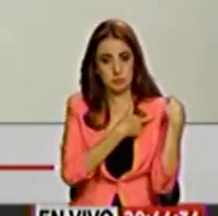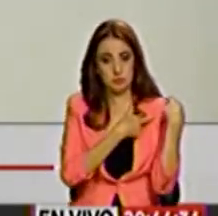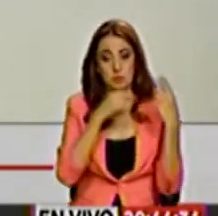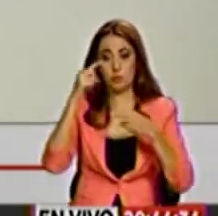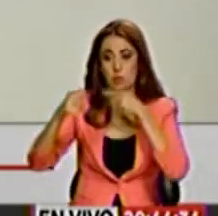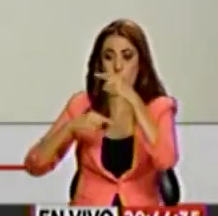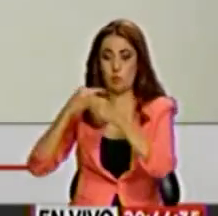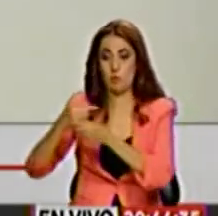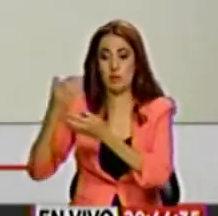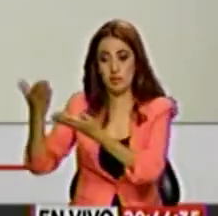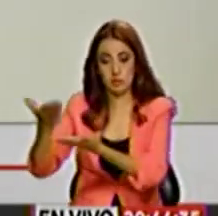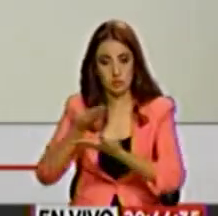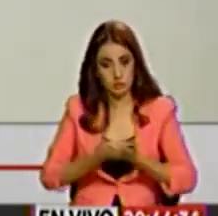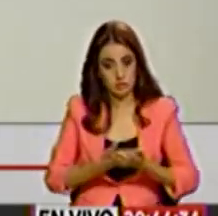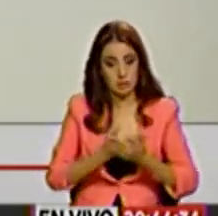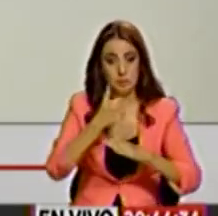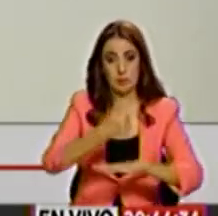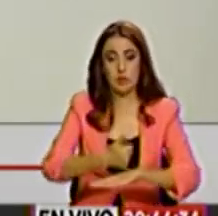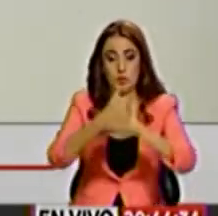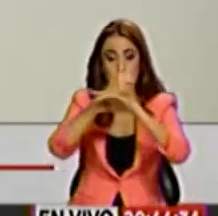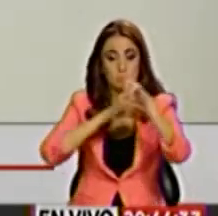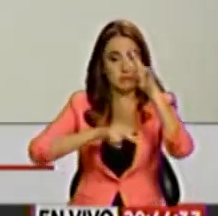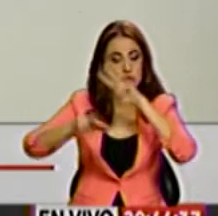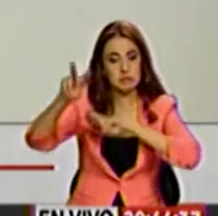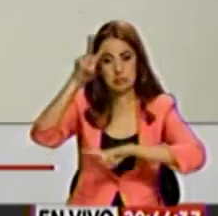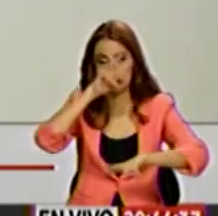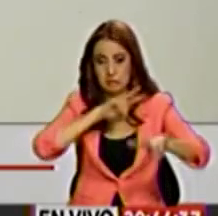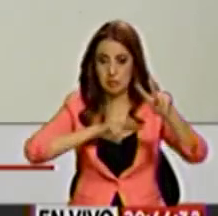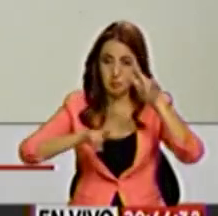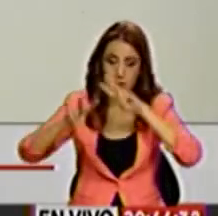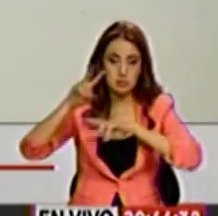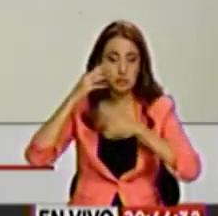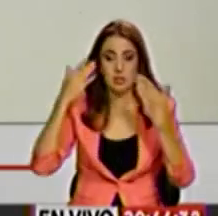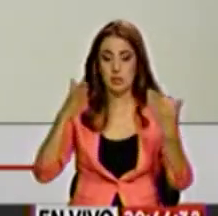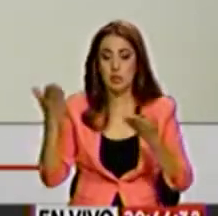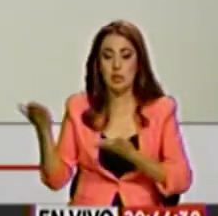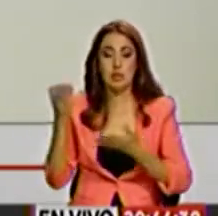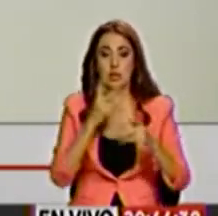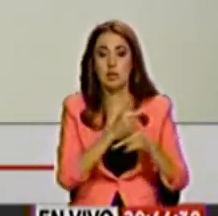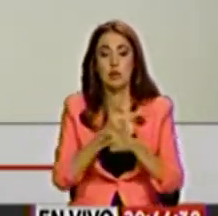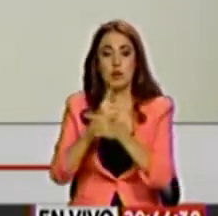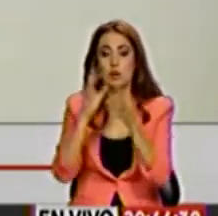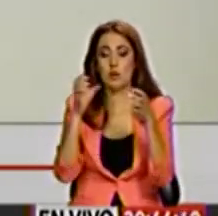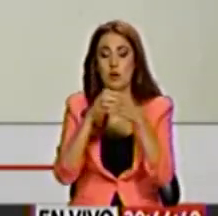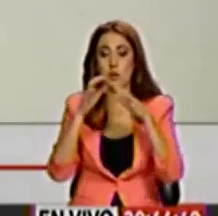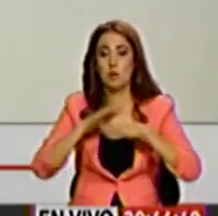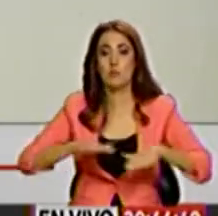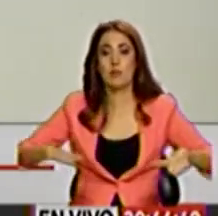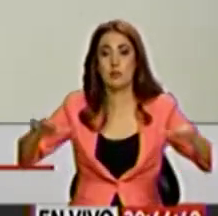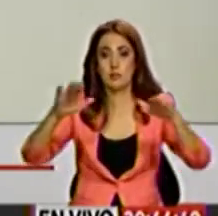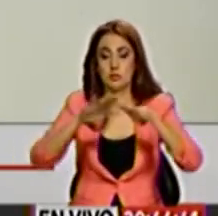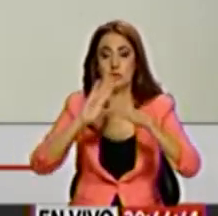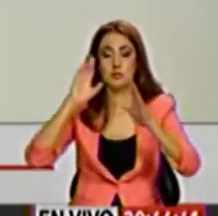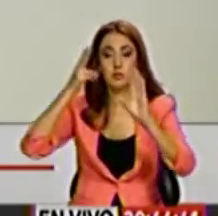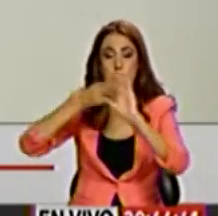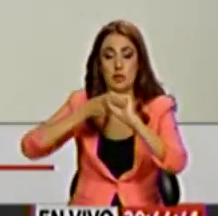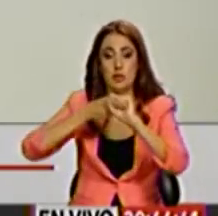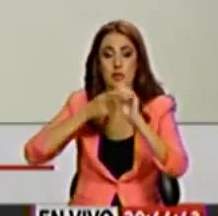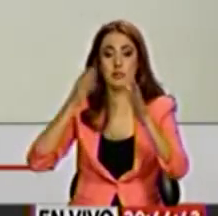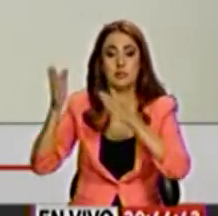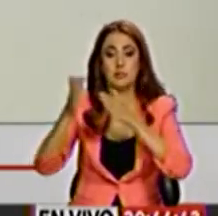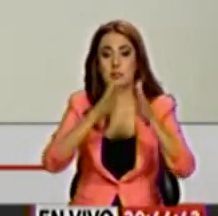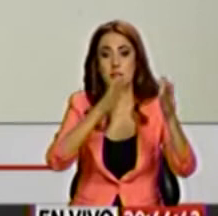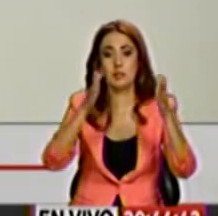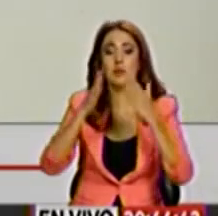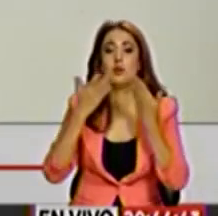de Participación Ciudadana, tenemos el deber y la obligación de revisar este Consejo, todo lo actuado por este Consejo de Participación Transitoria, y en